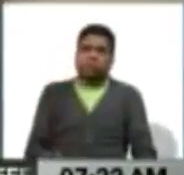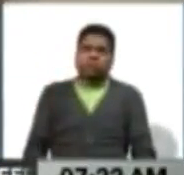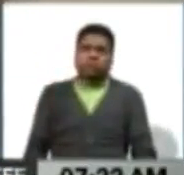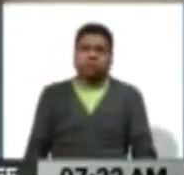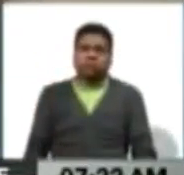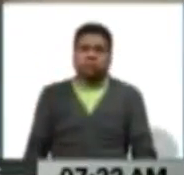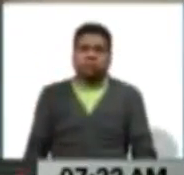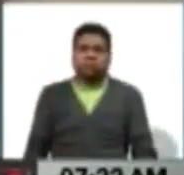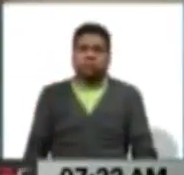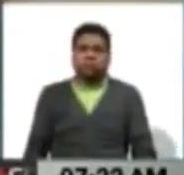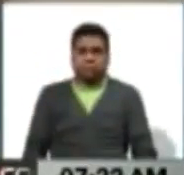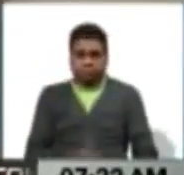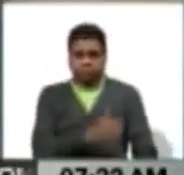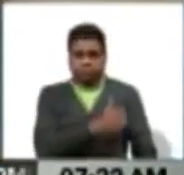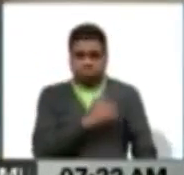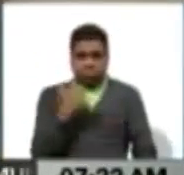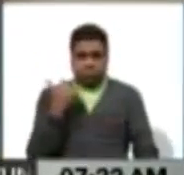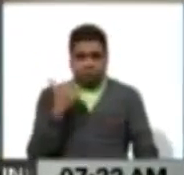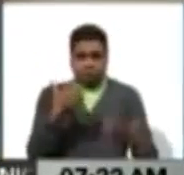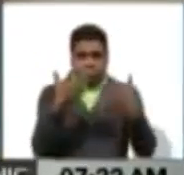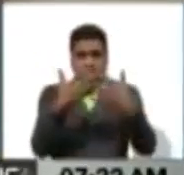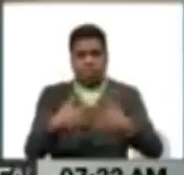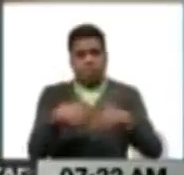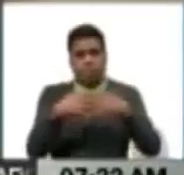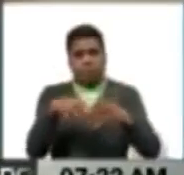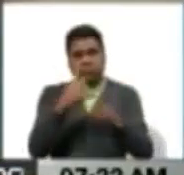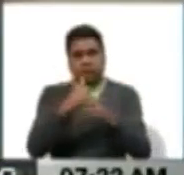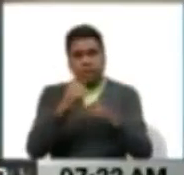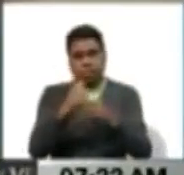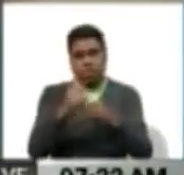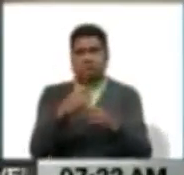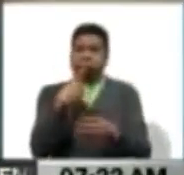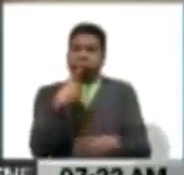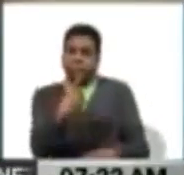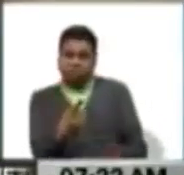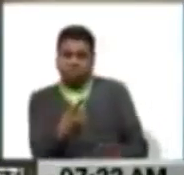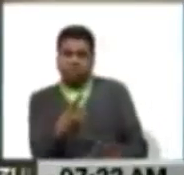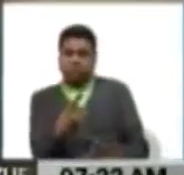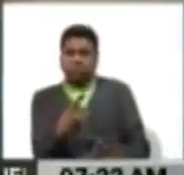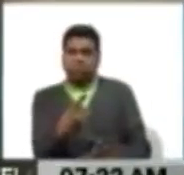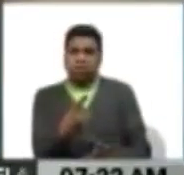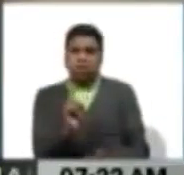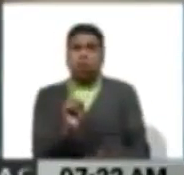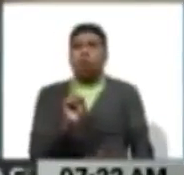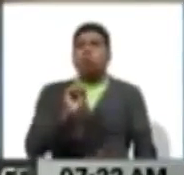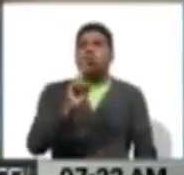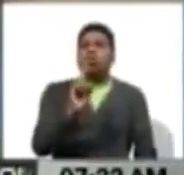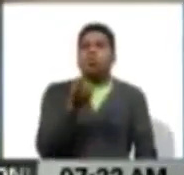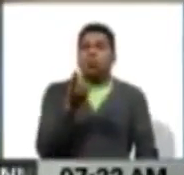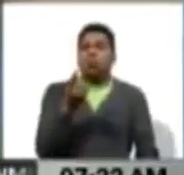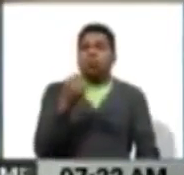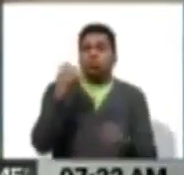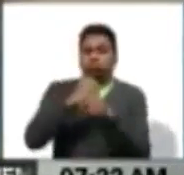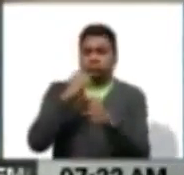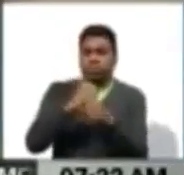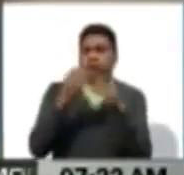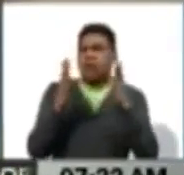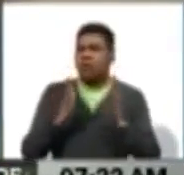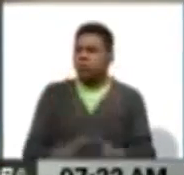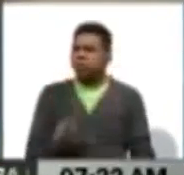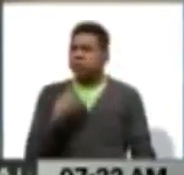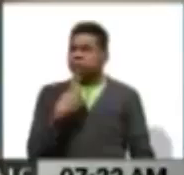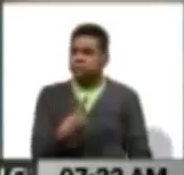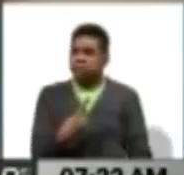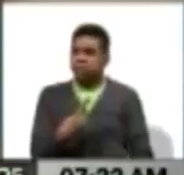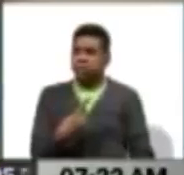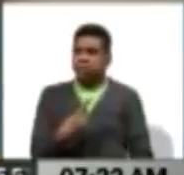evidentemente las leyes y planteamientos políticos del Estado. Pero uno de los empleados me lo dijo muy claramente: el